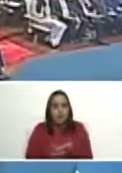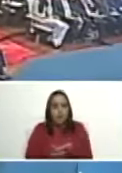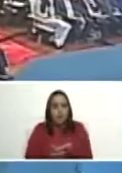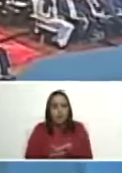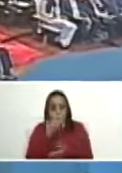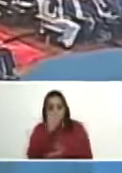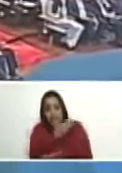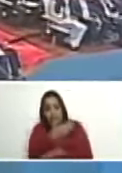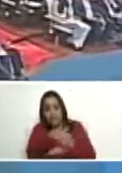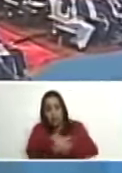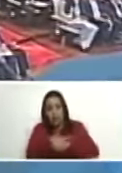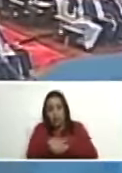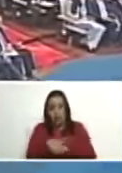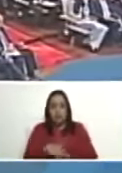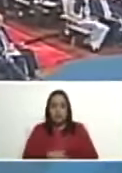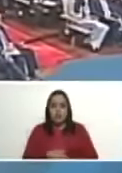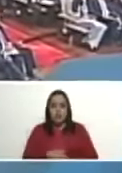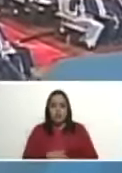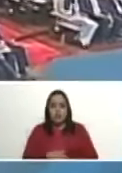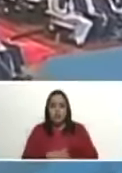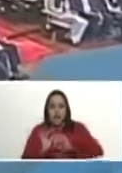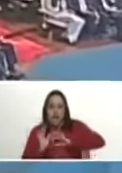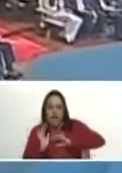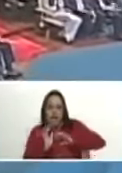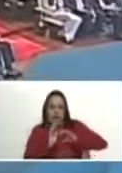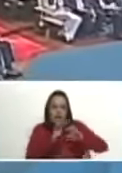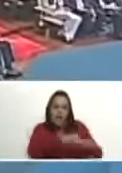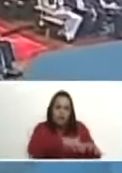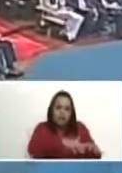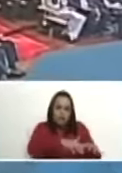Londres, el avance